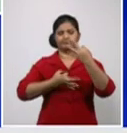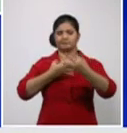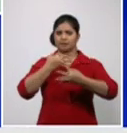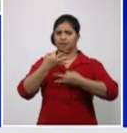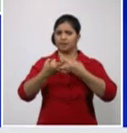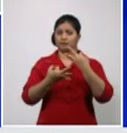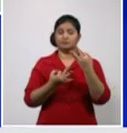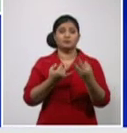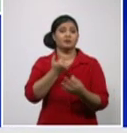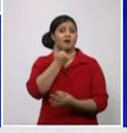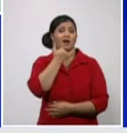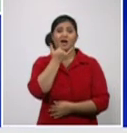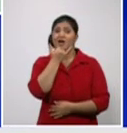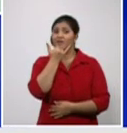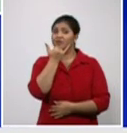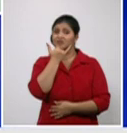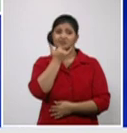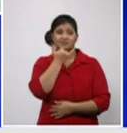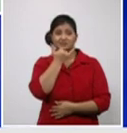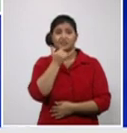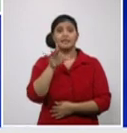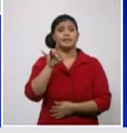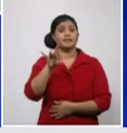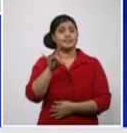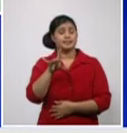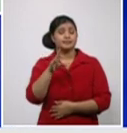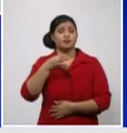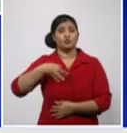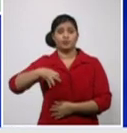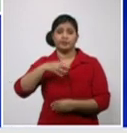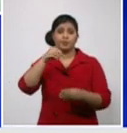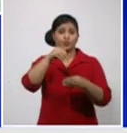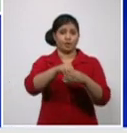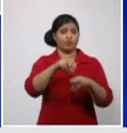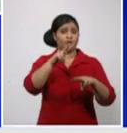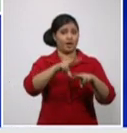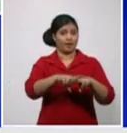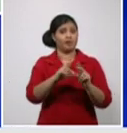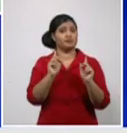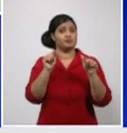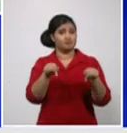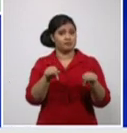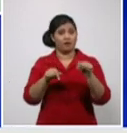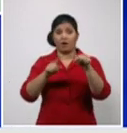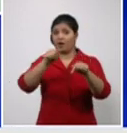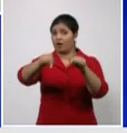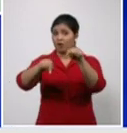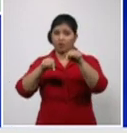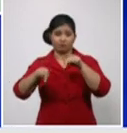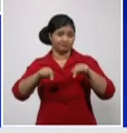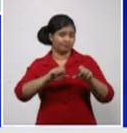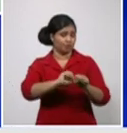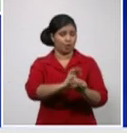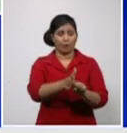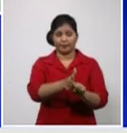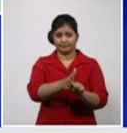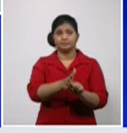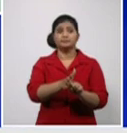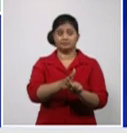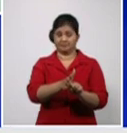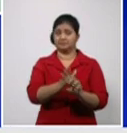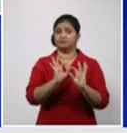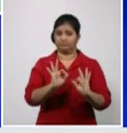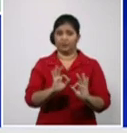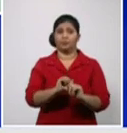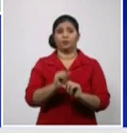que cubre los 15 municipios de La Habana, tengamos en cuenta también que en La Habana, entre un municipio y otro, lo